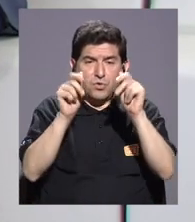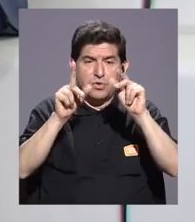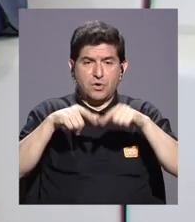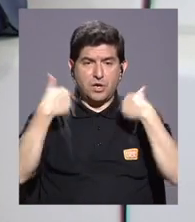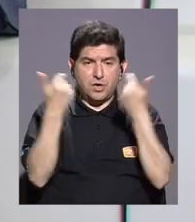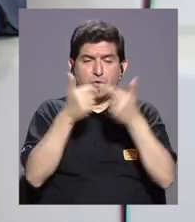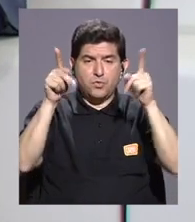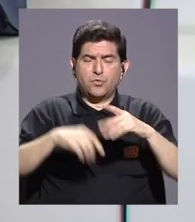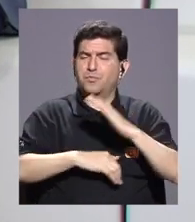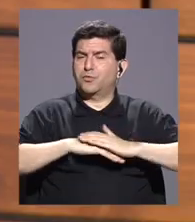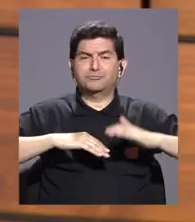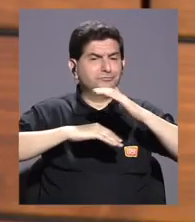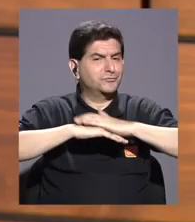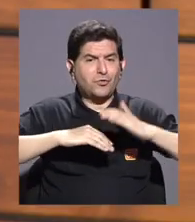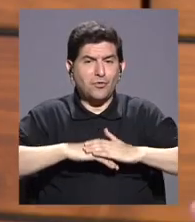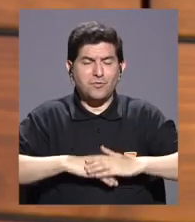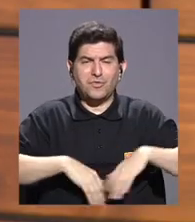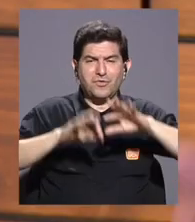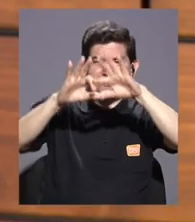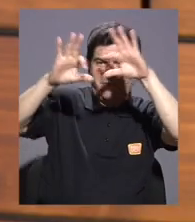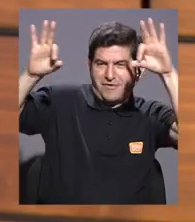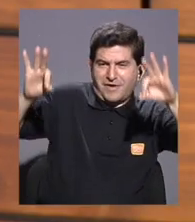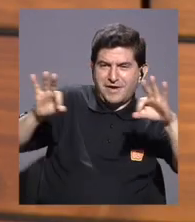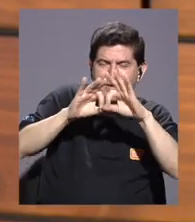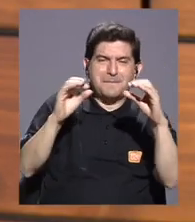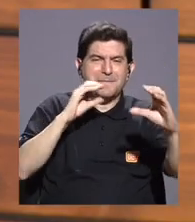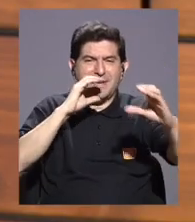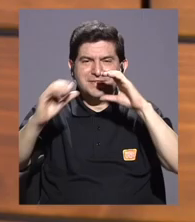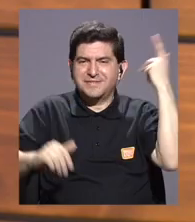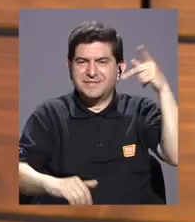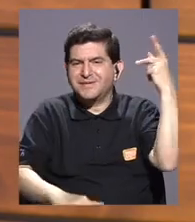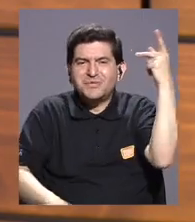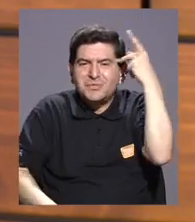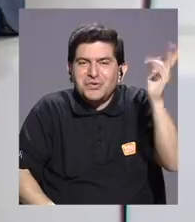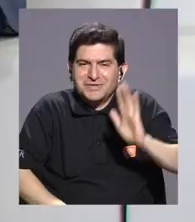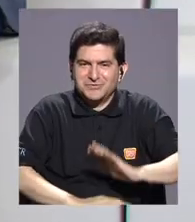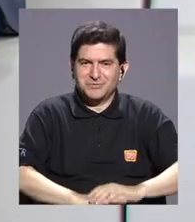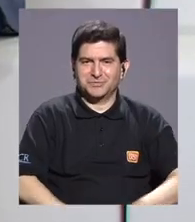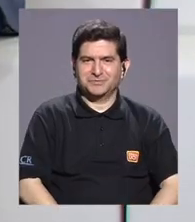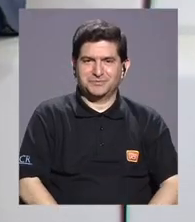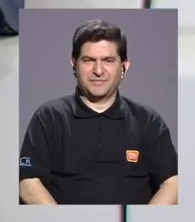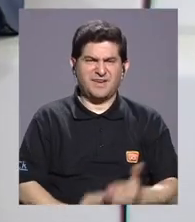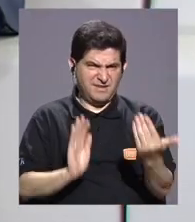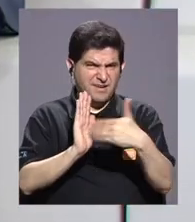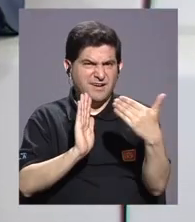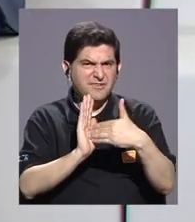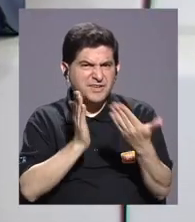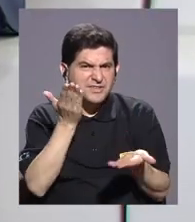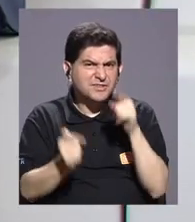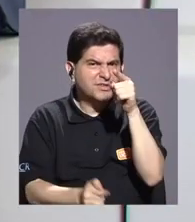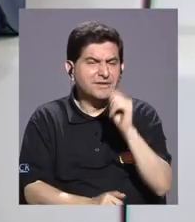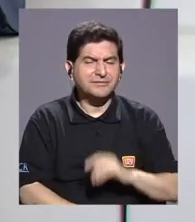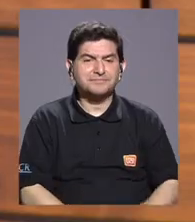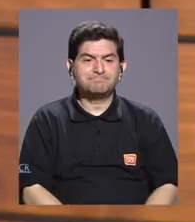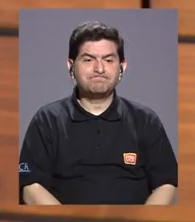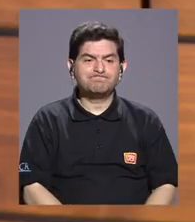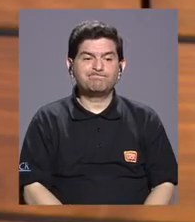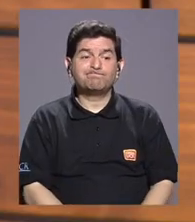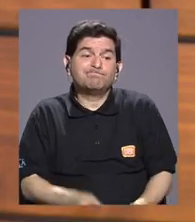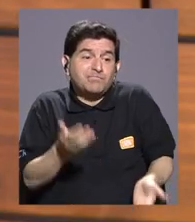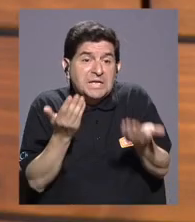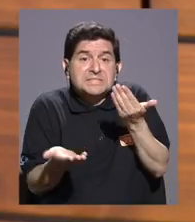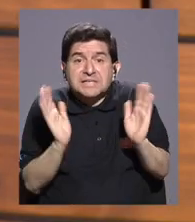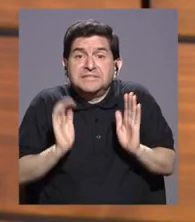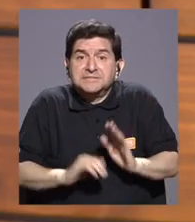personas incómodo, inclusive. En esa imagen que puede ser más de comunicación política, ¿le afectó en algún momento? ¿Quién